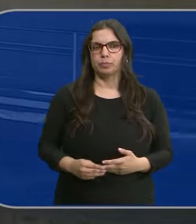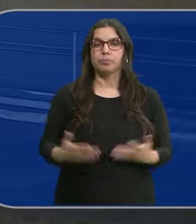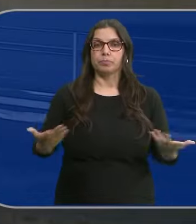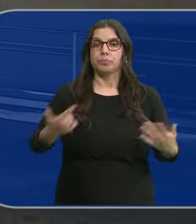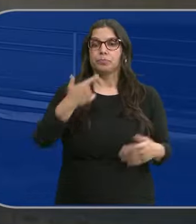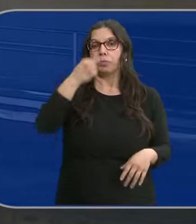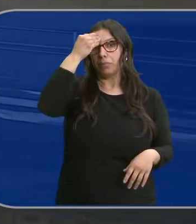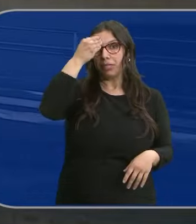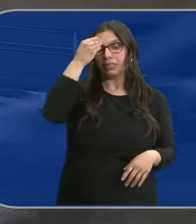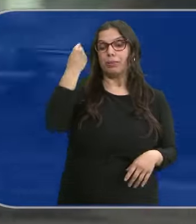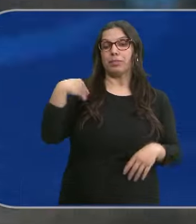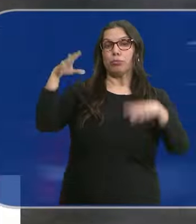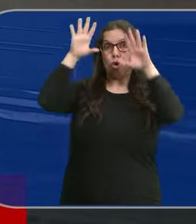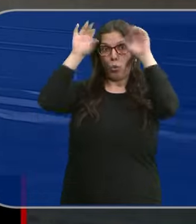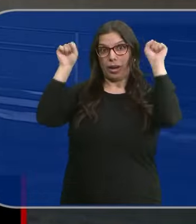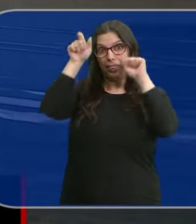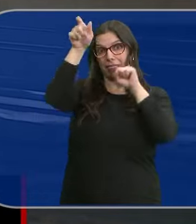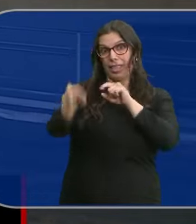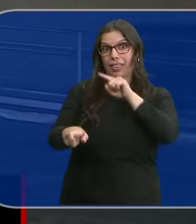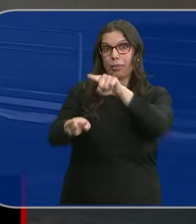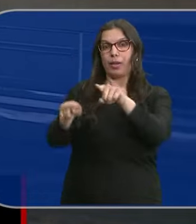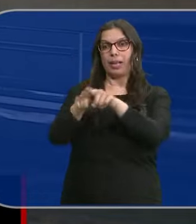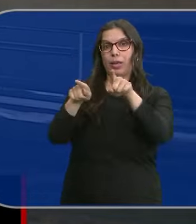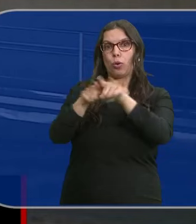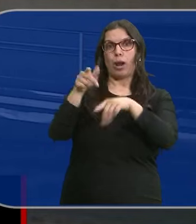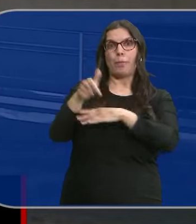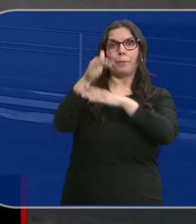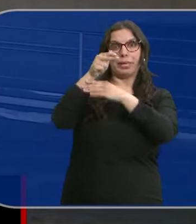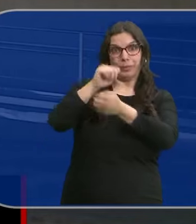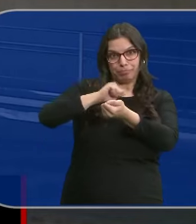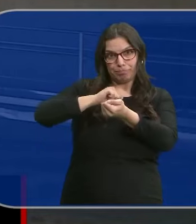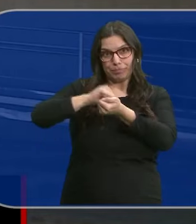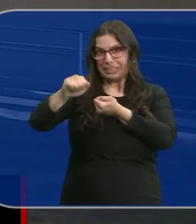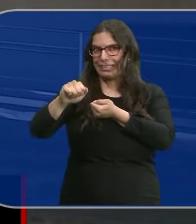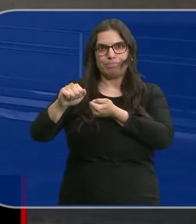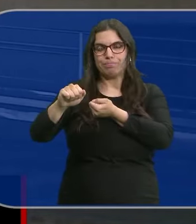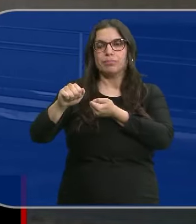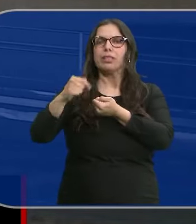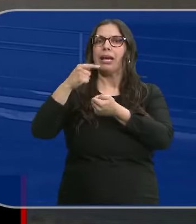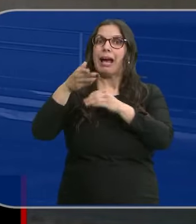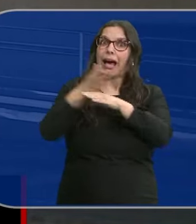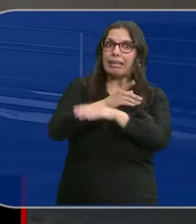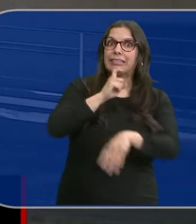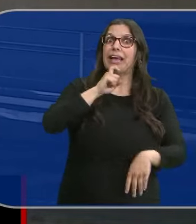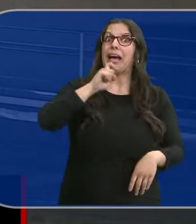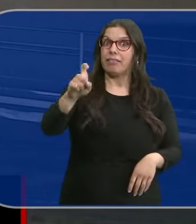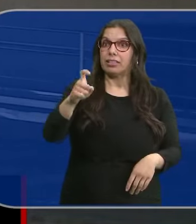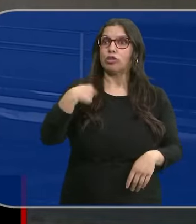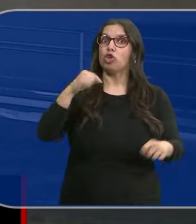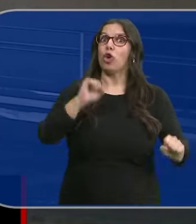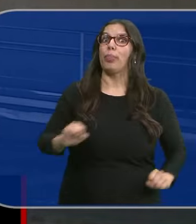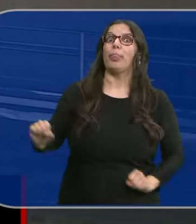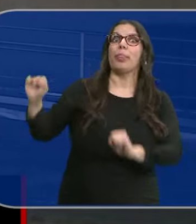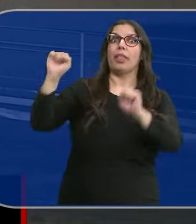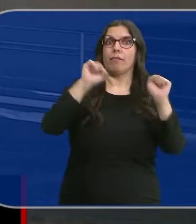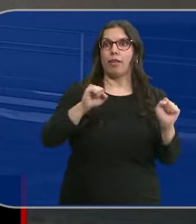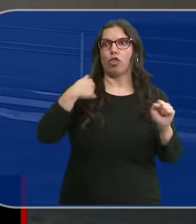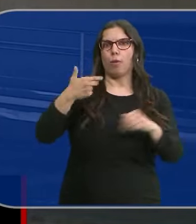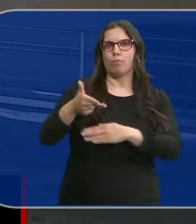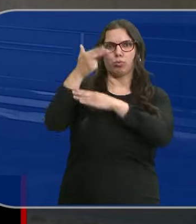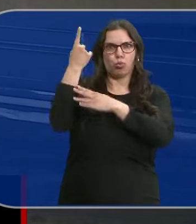Así es, considera que la muerte del teniente coronel fue un homicidio porque había avisado previamente de que tenía intención de defenderse y de hecho efectuó